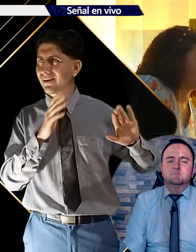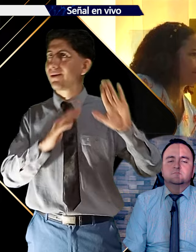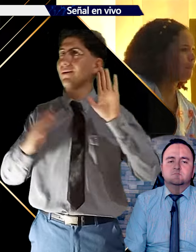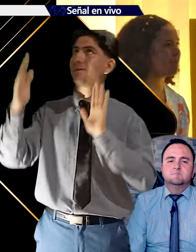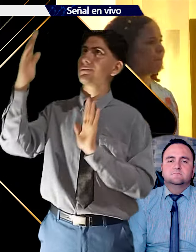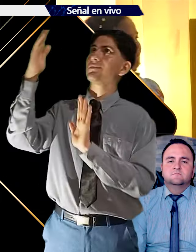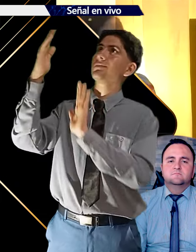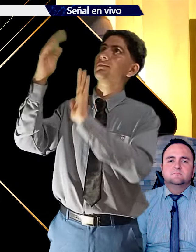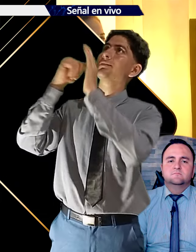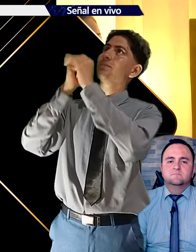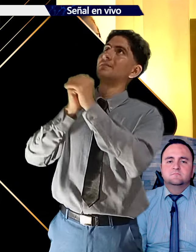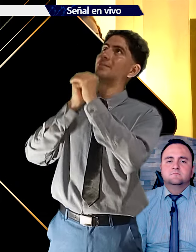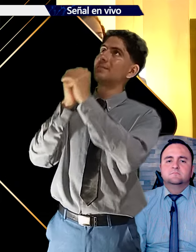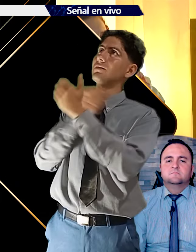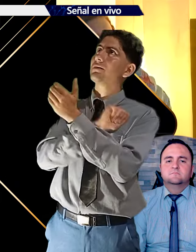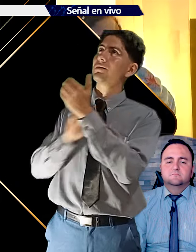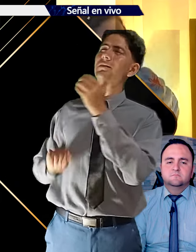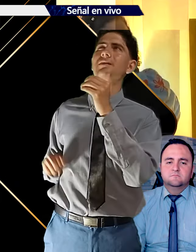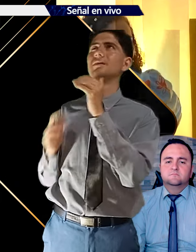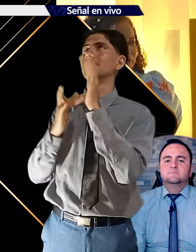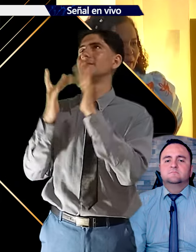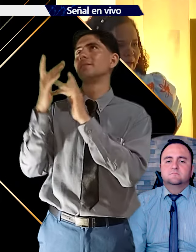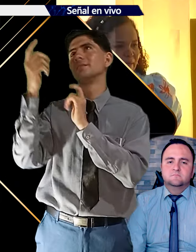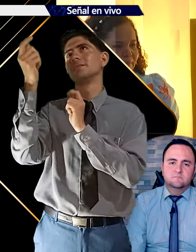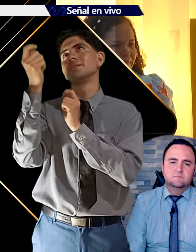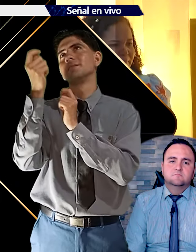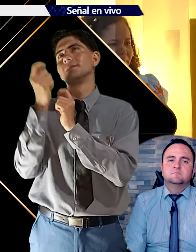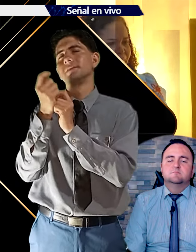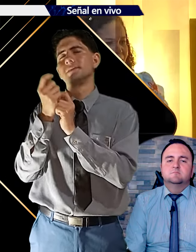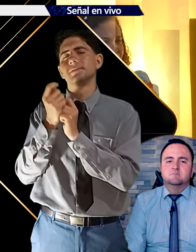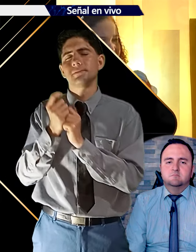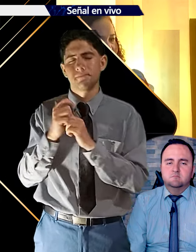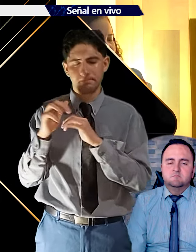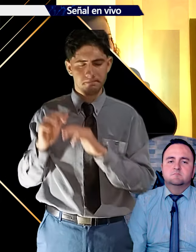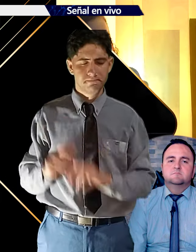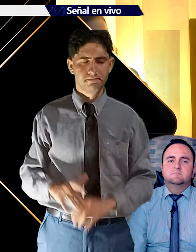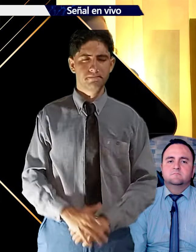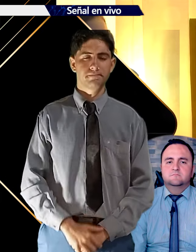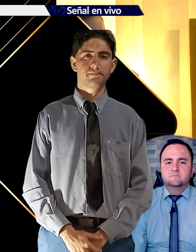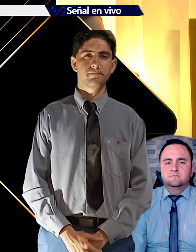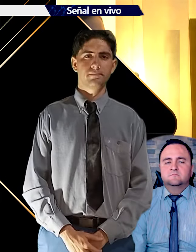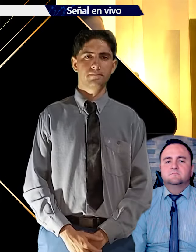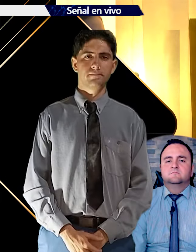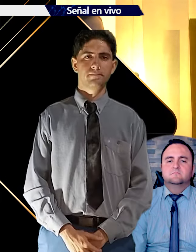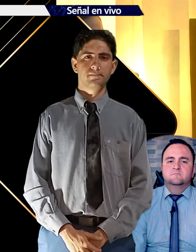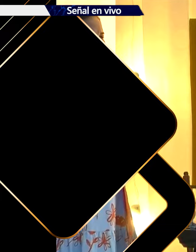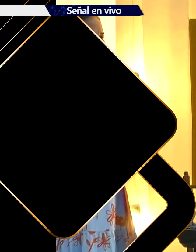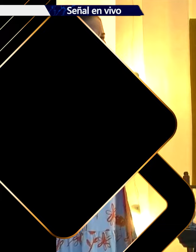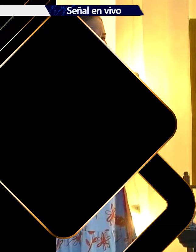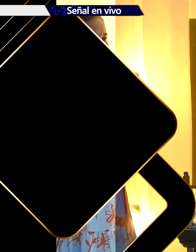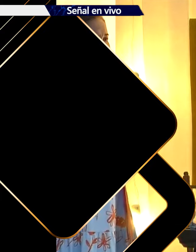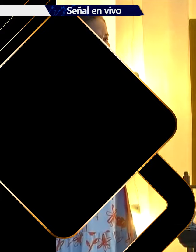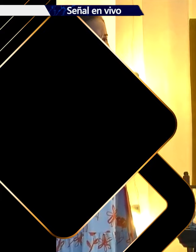te rindas a la pornografía. Ríndete a Dios. Una iglesia poderosa.